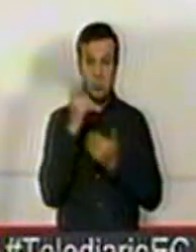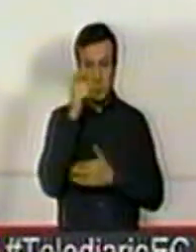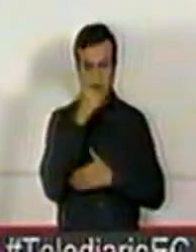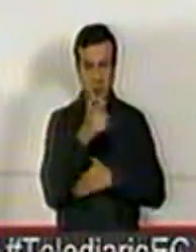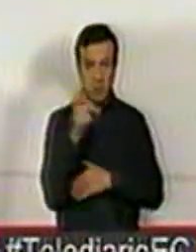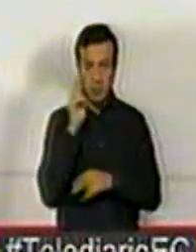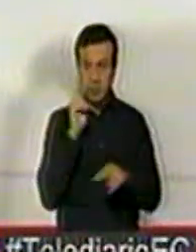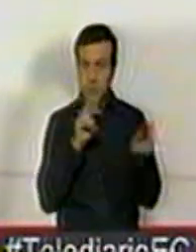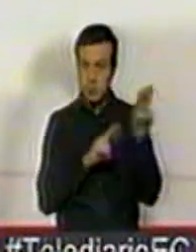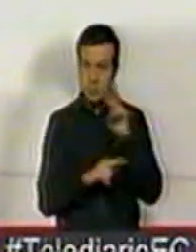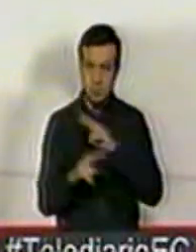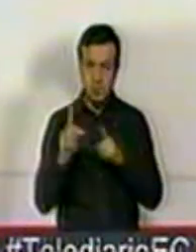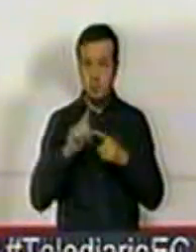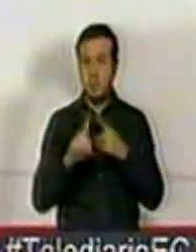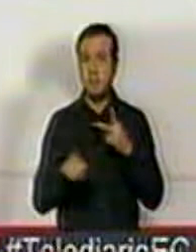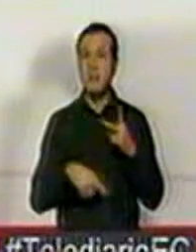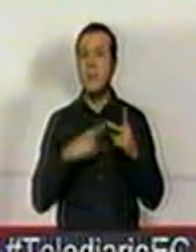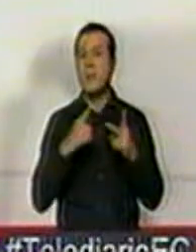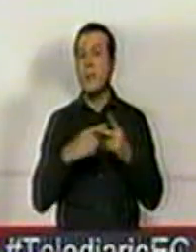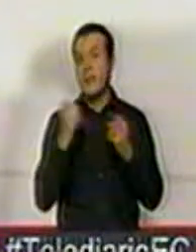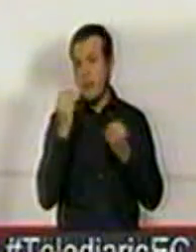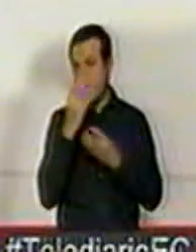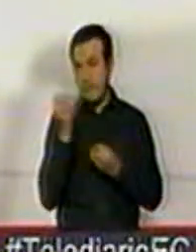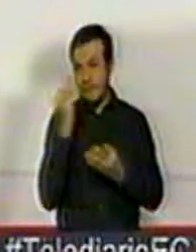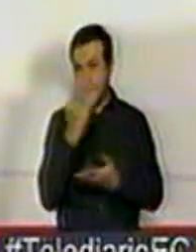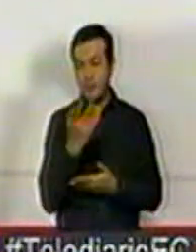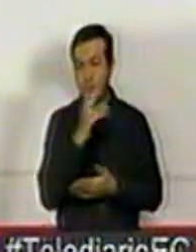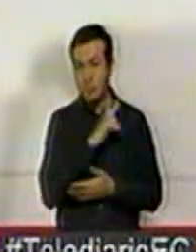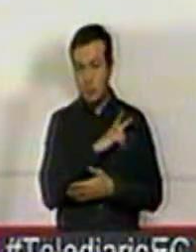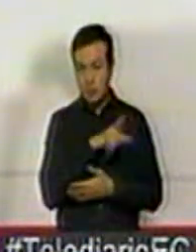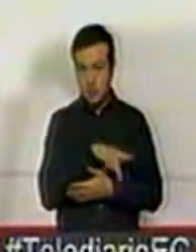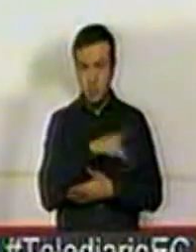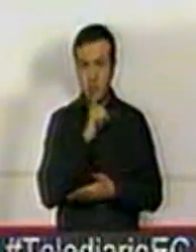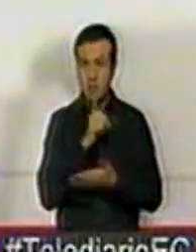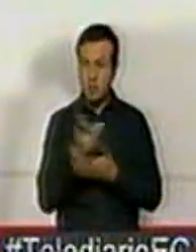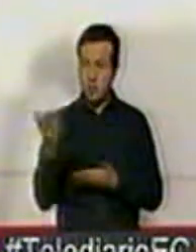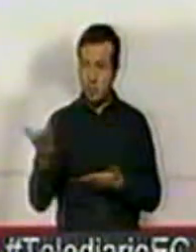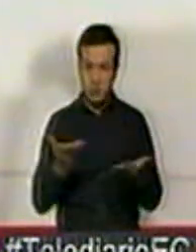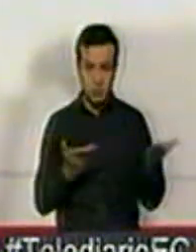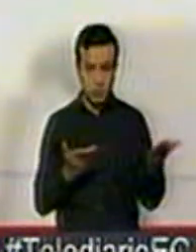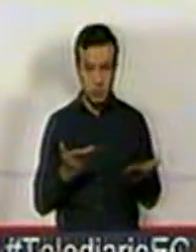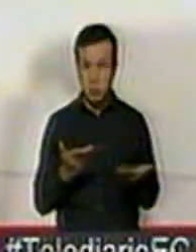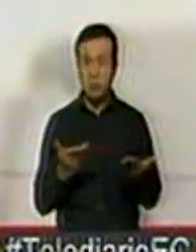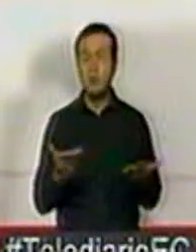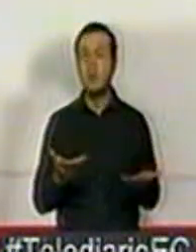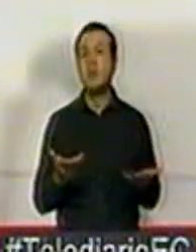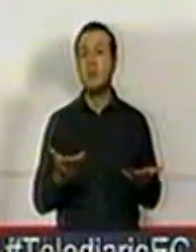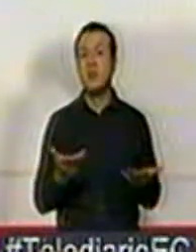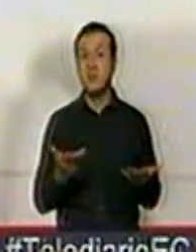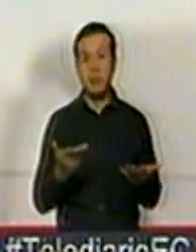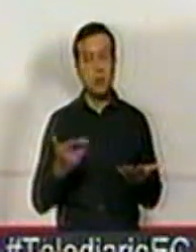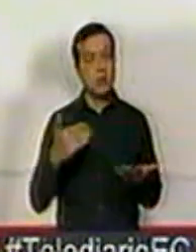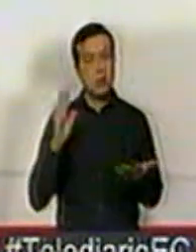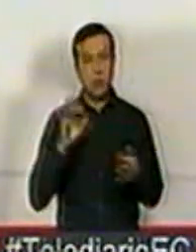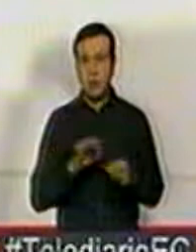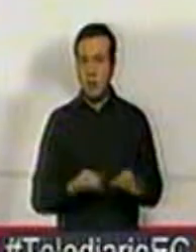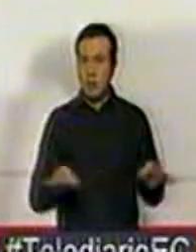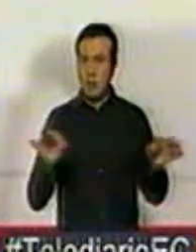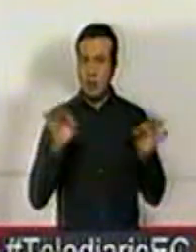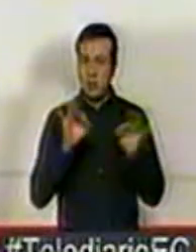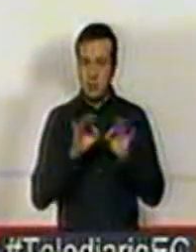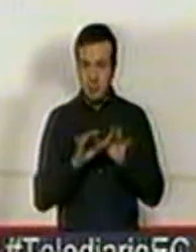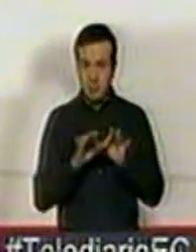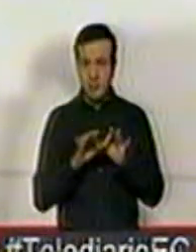Fiscalización, también la información nos envían personalmente, pero en realidad lo de fondo es la